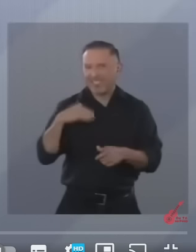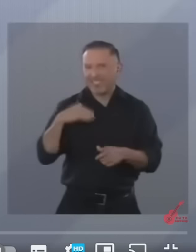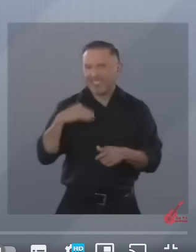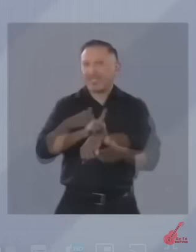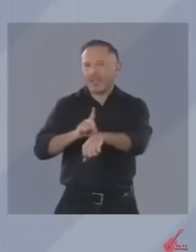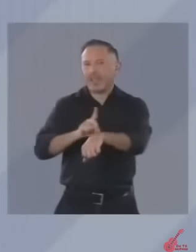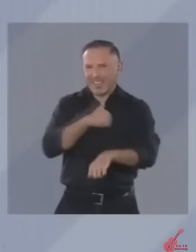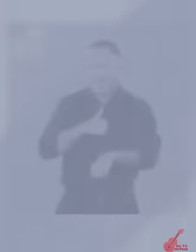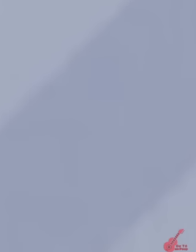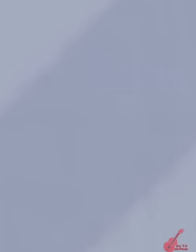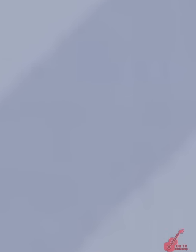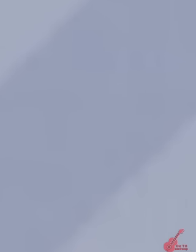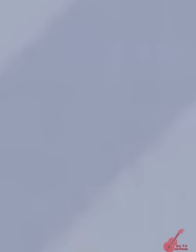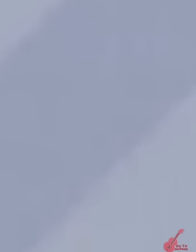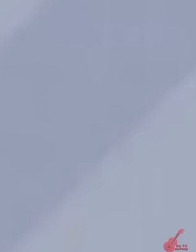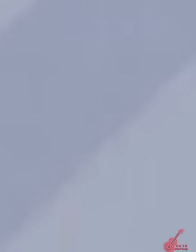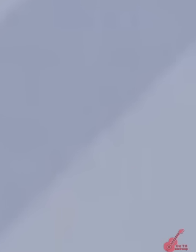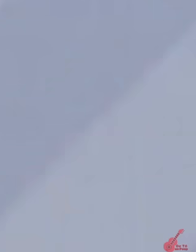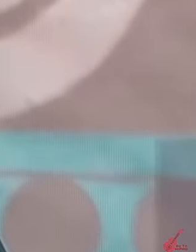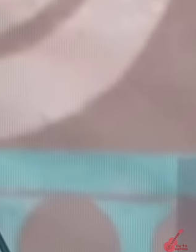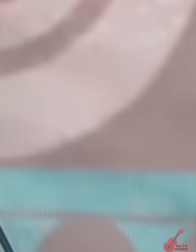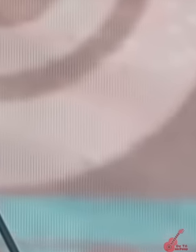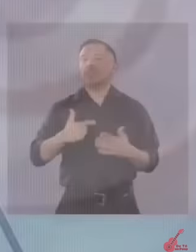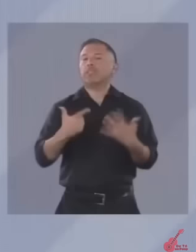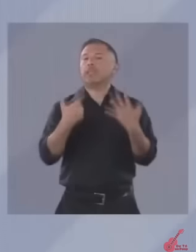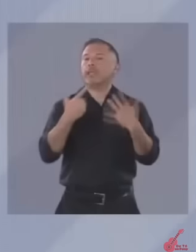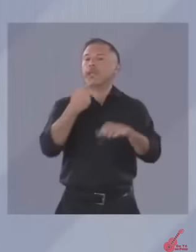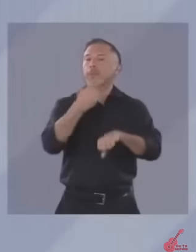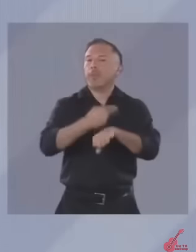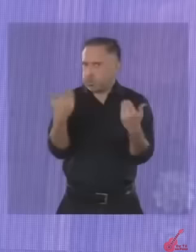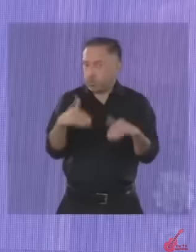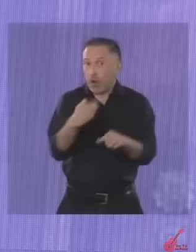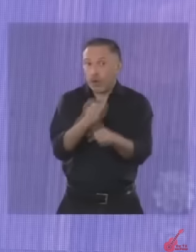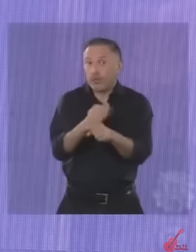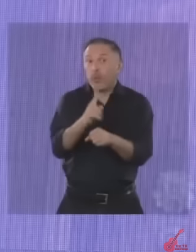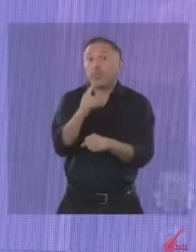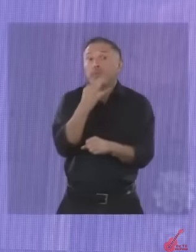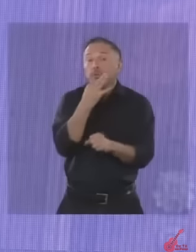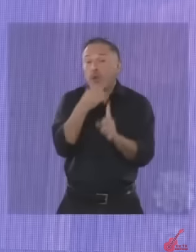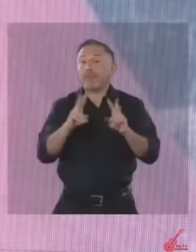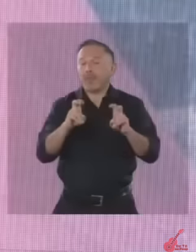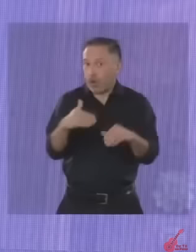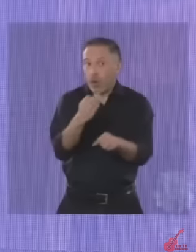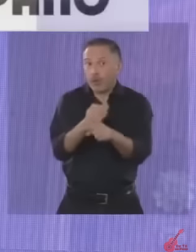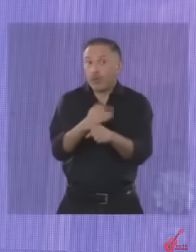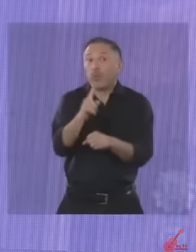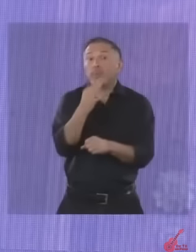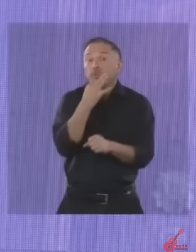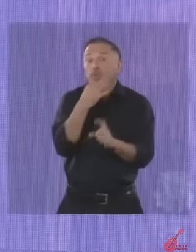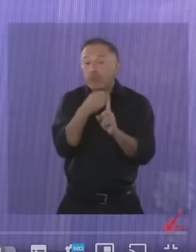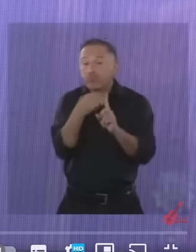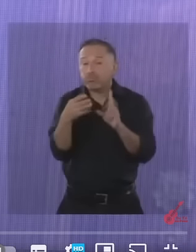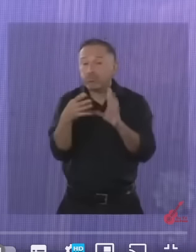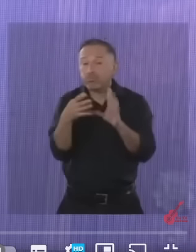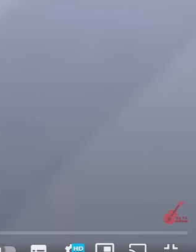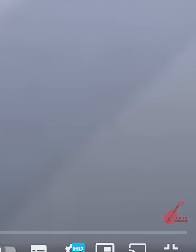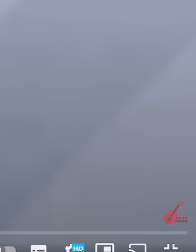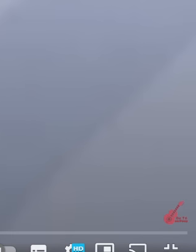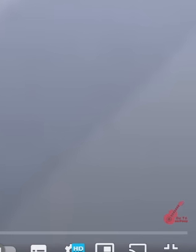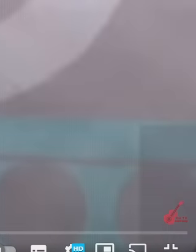un pingüe. Mamadas. Aquí se las voy a mostrar. No. Es muy importante para todos que este pop sea apto para